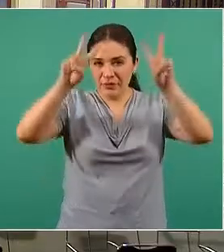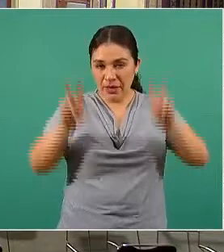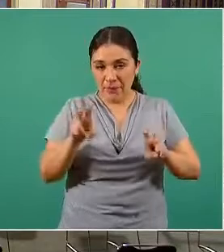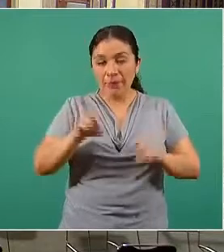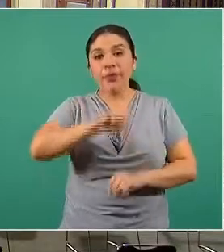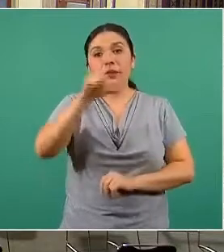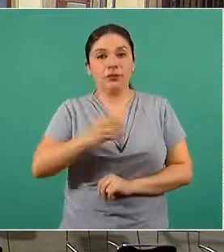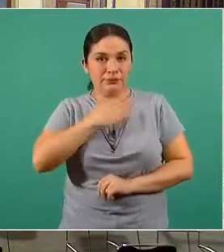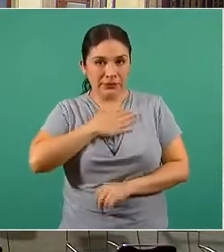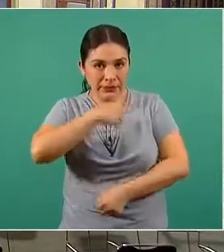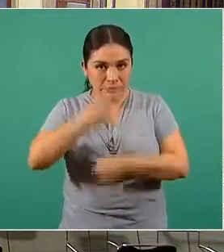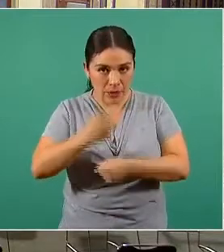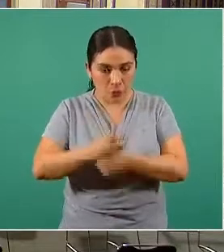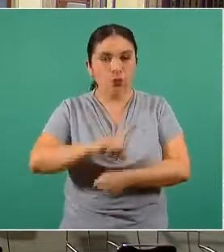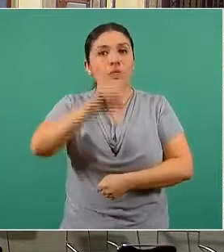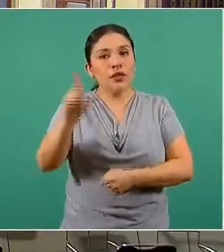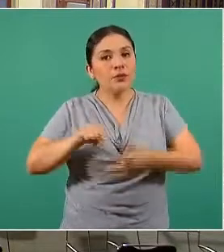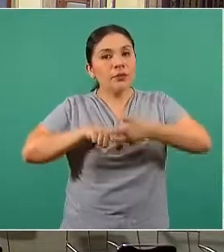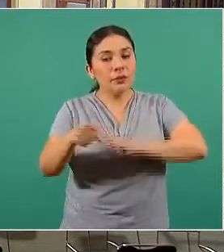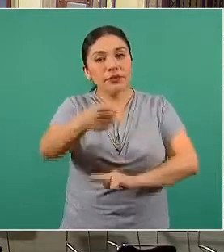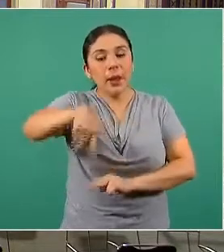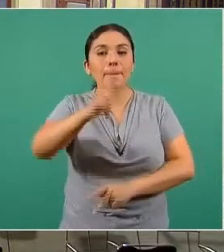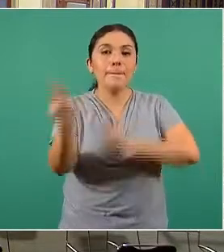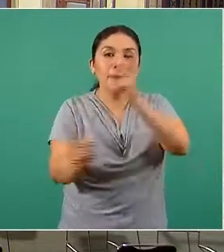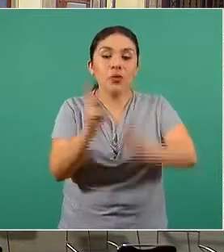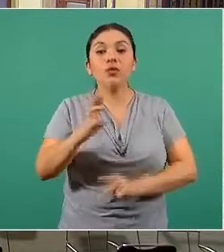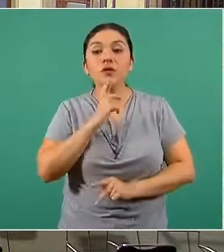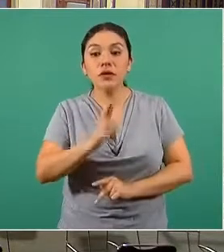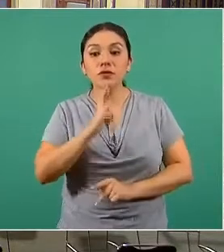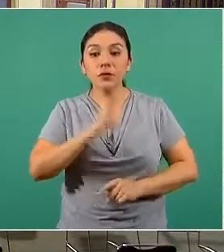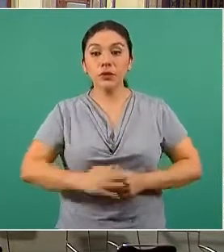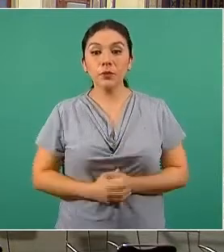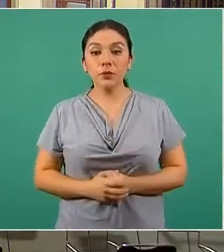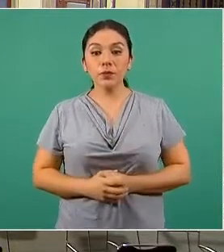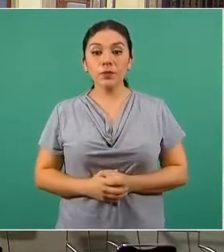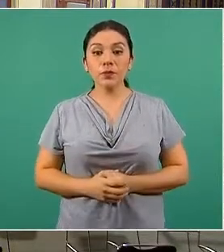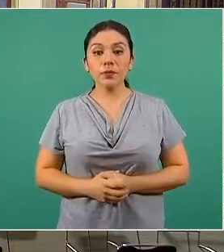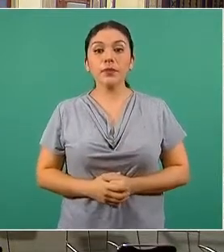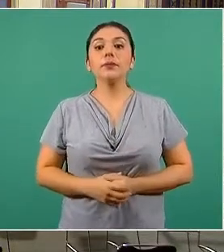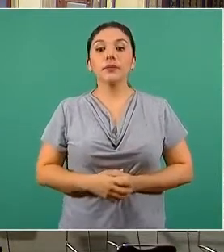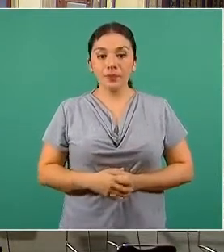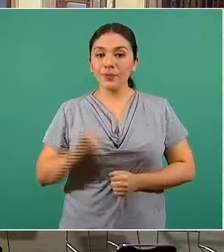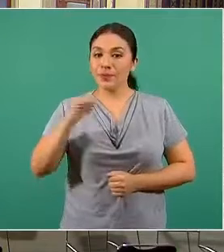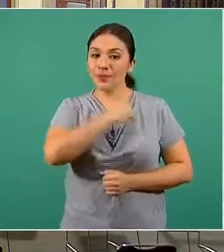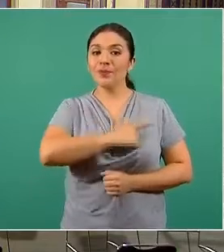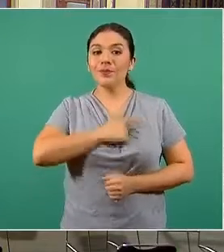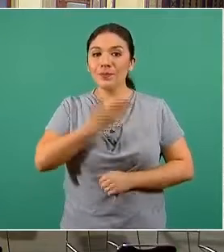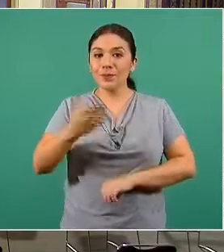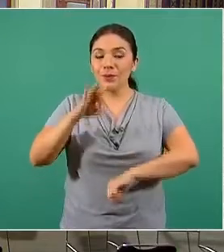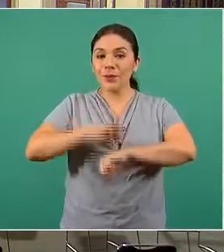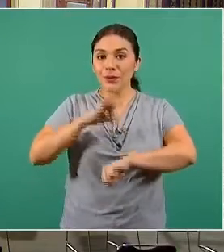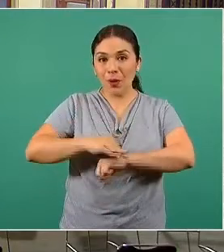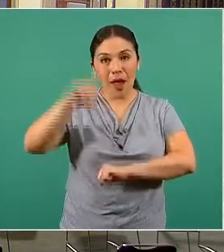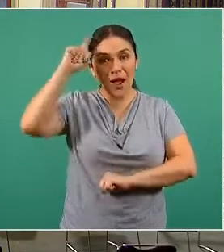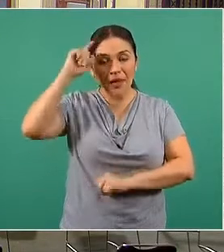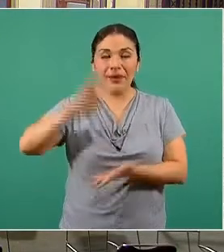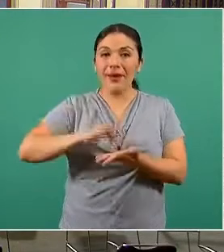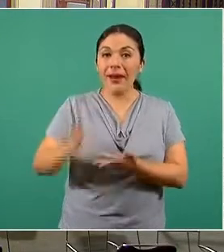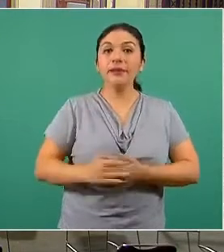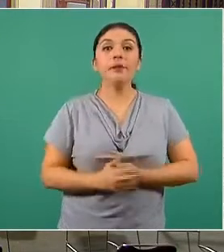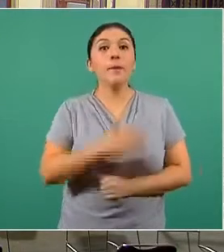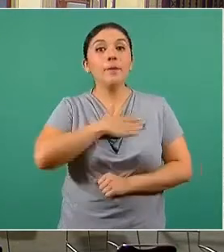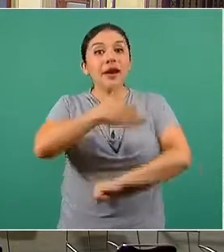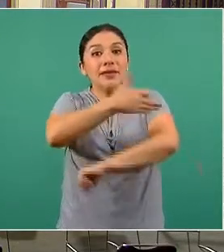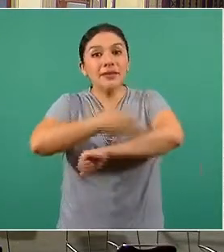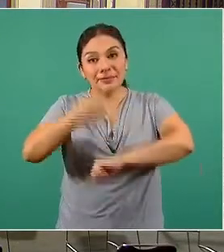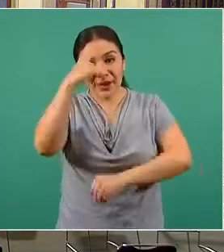presentaré el segundo segmento y abrimos a preguntas y comentarios. Con todo gusto, doctor López-Gatell, muchísimas gracias. Muy